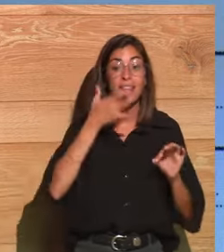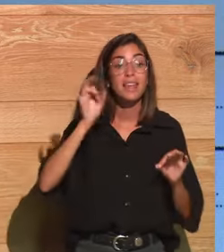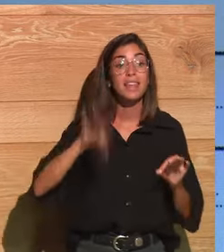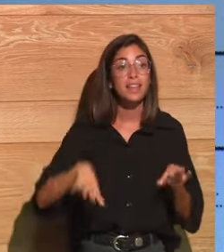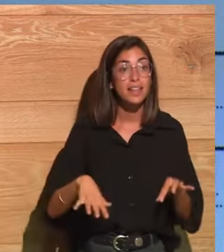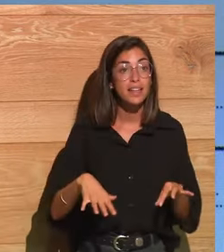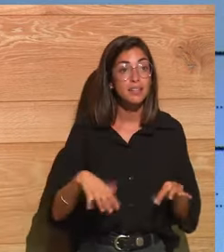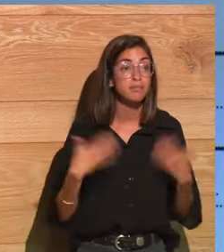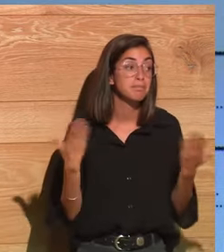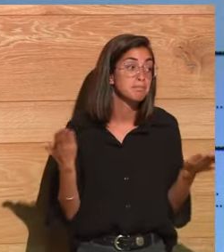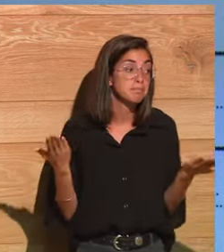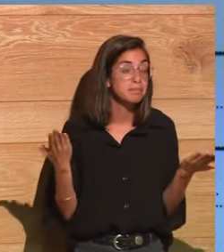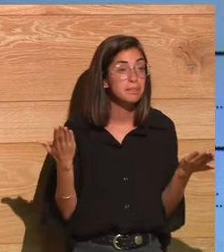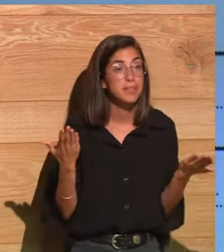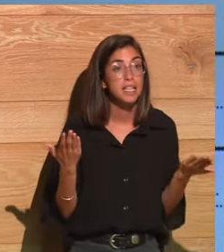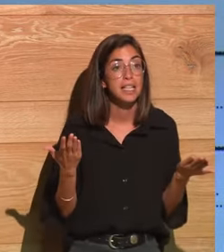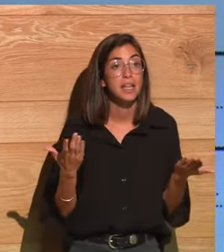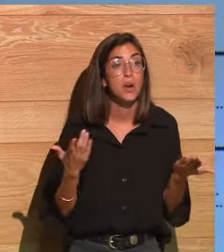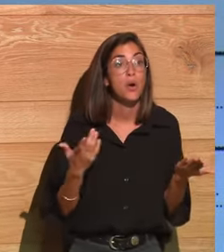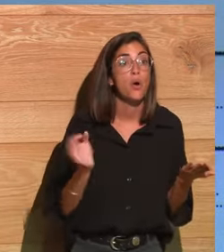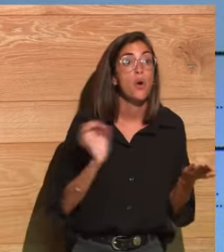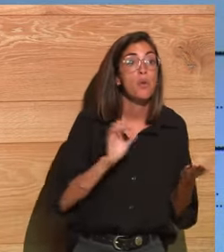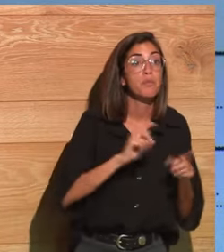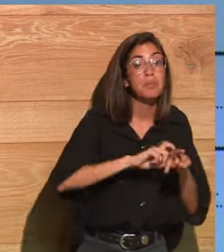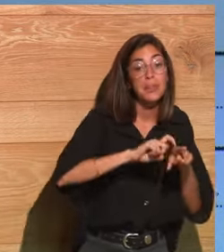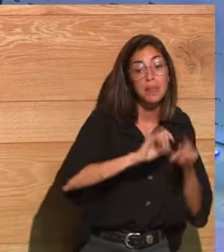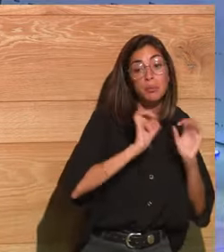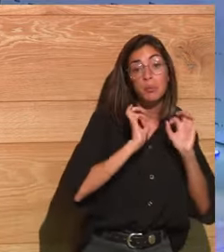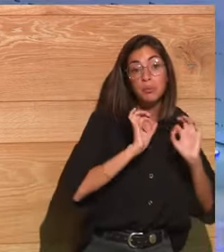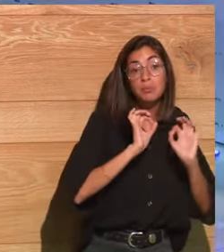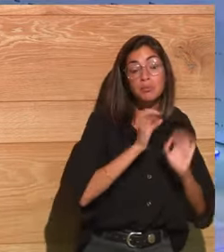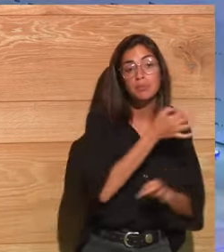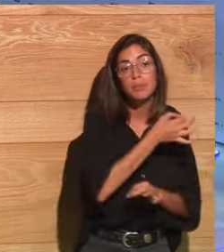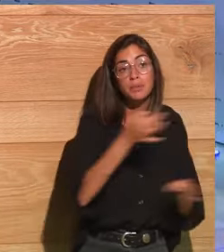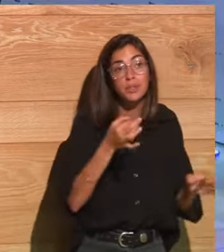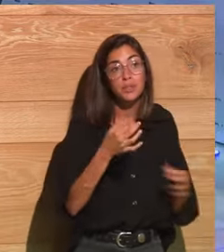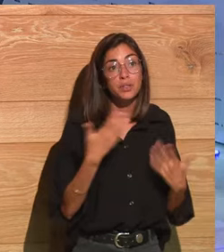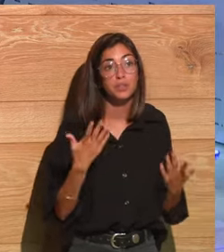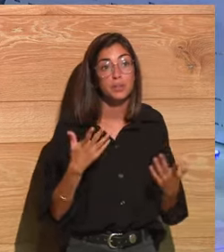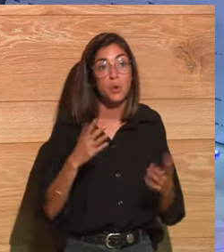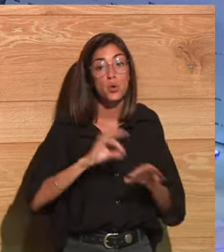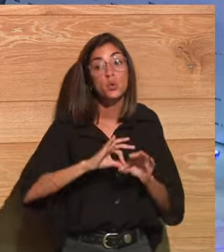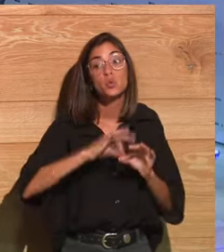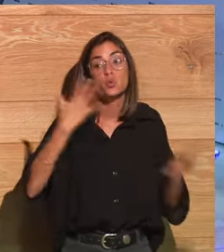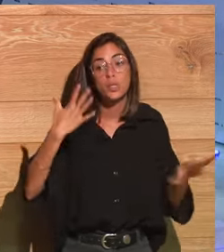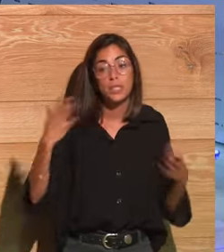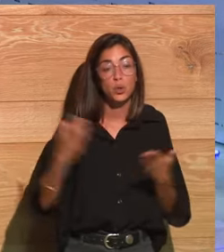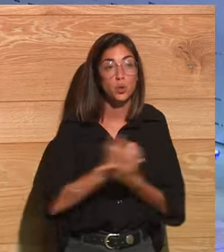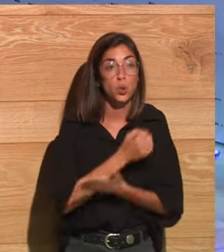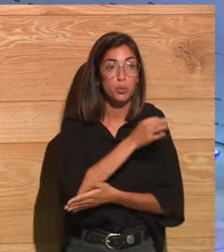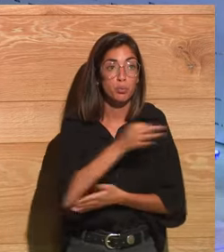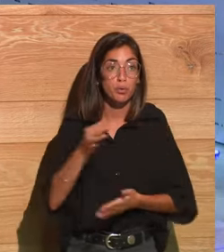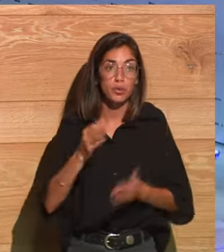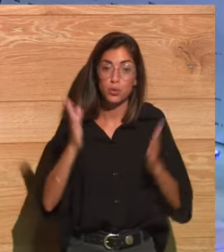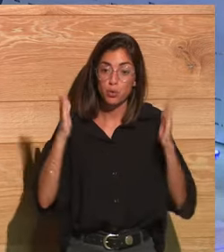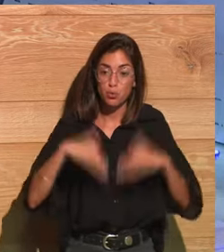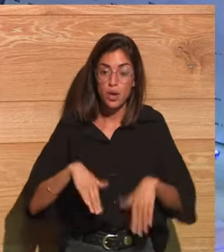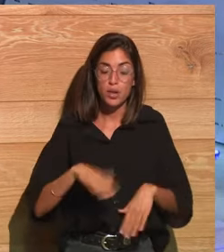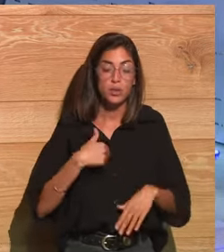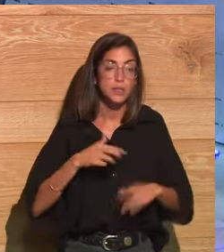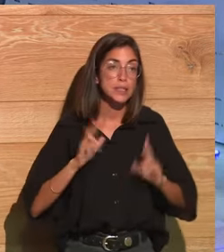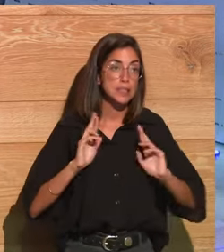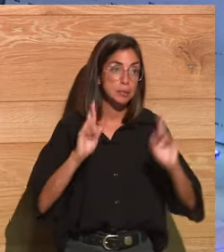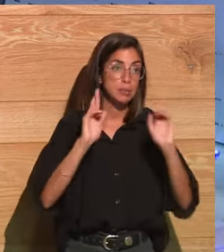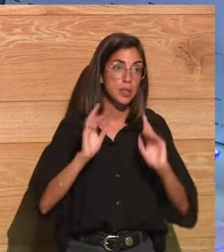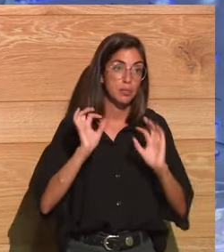decir cuál es el prototipo o cuál es el homo perfecto? Pues digo, afortunadamente no somos perfectos y espero que siga así. Yo creo que es lo que nos ha